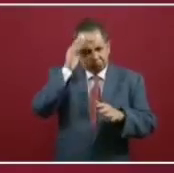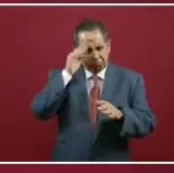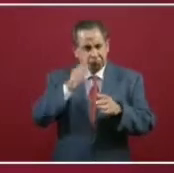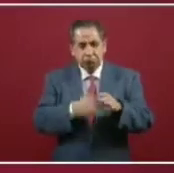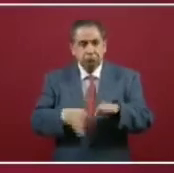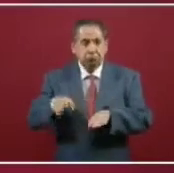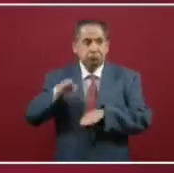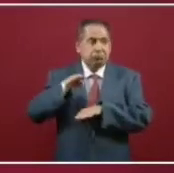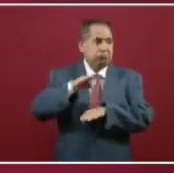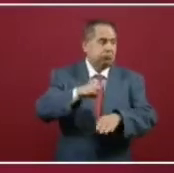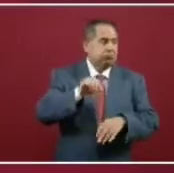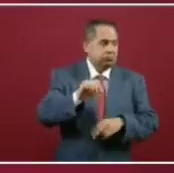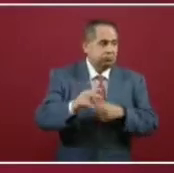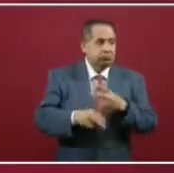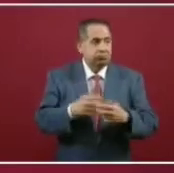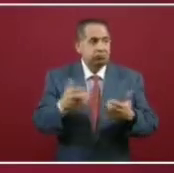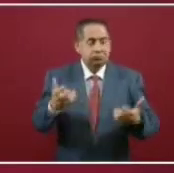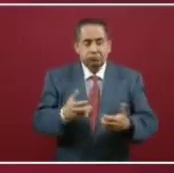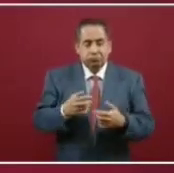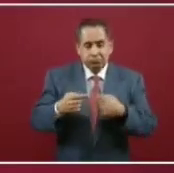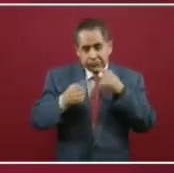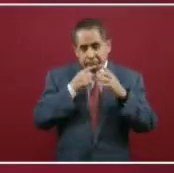Se hicieron los segundos pisos.